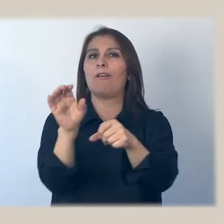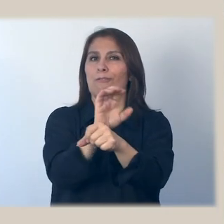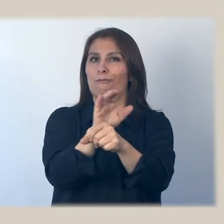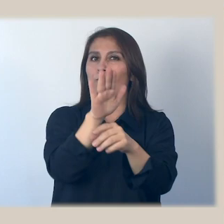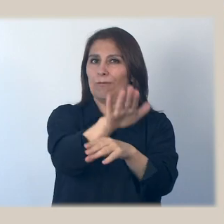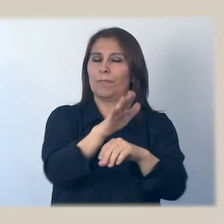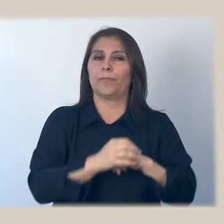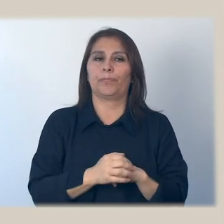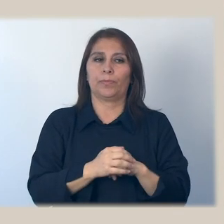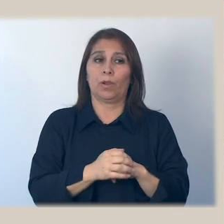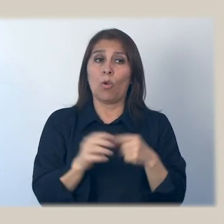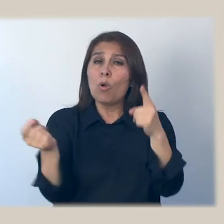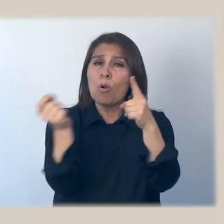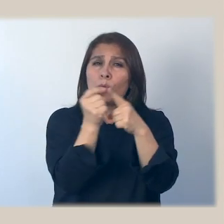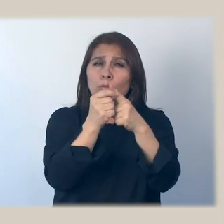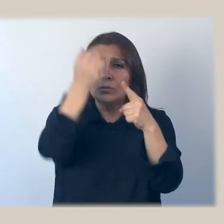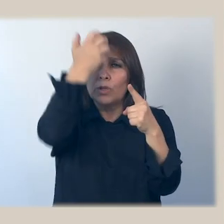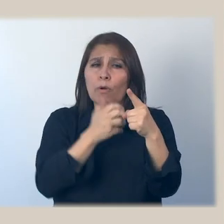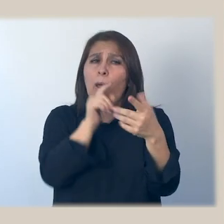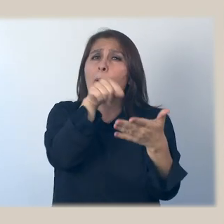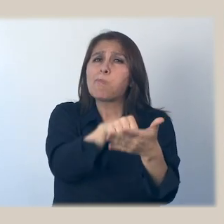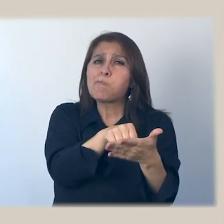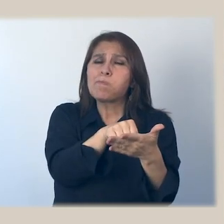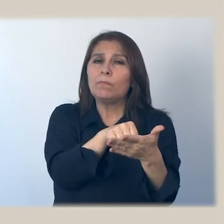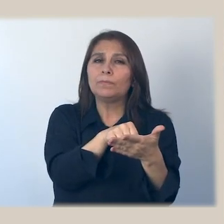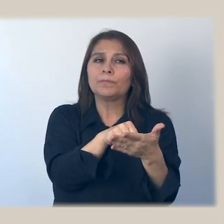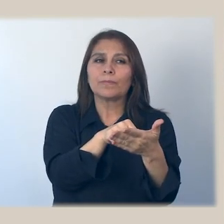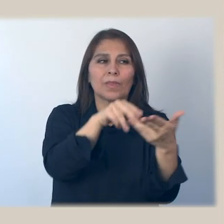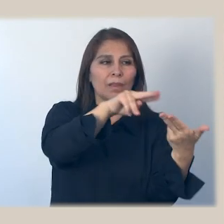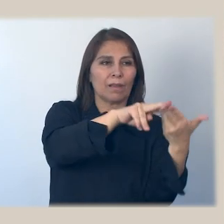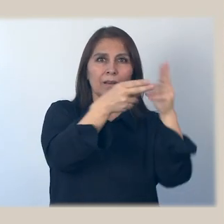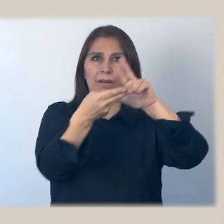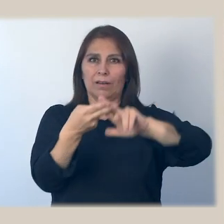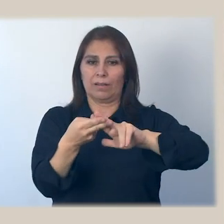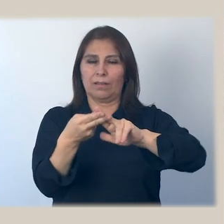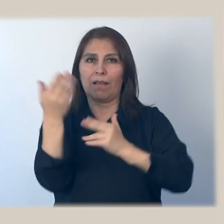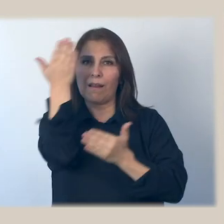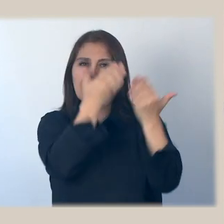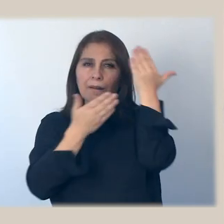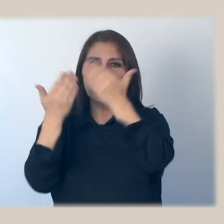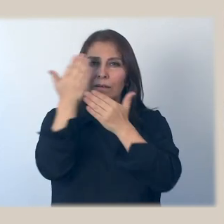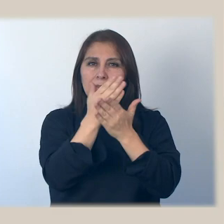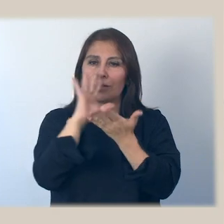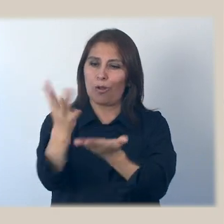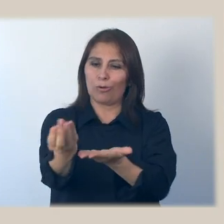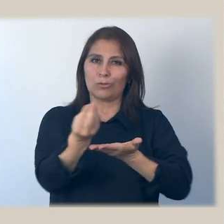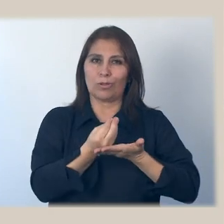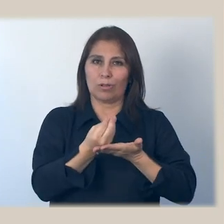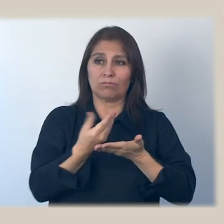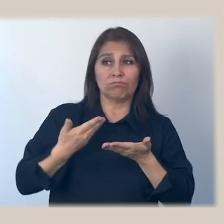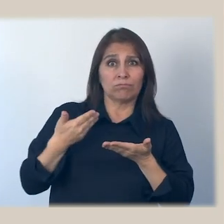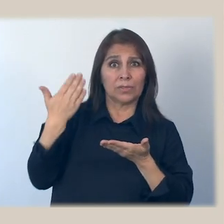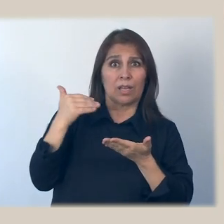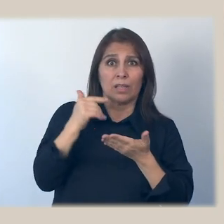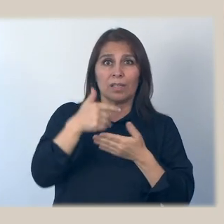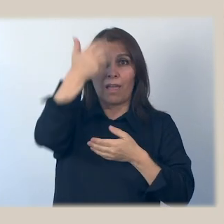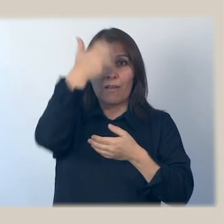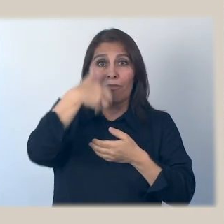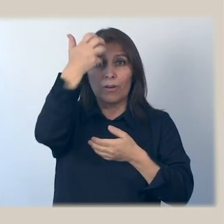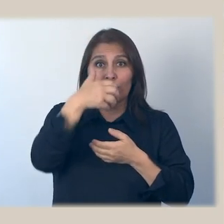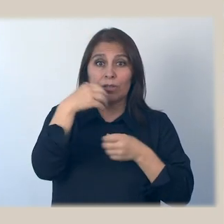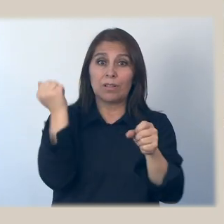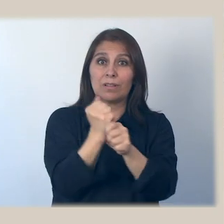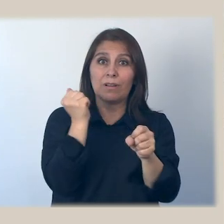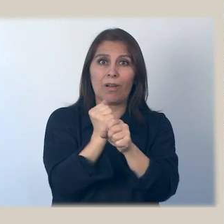aspectos evaluados en este factor guarda correspondencia con el análisis de los resultados obtenidos en las pruebas de desempeño Saber